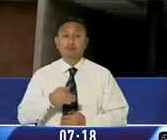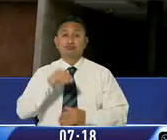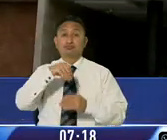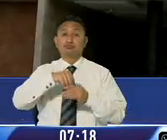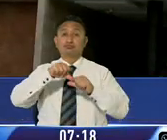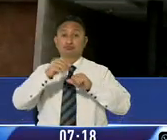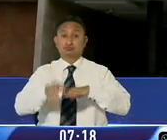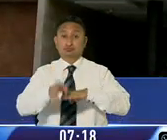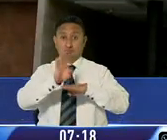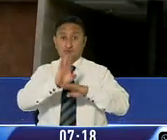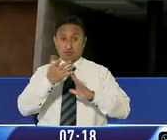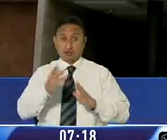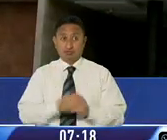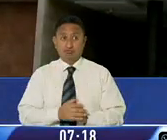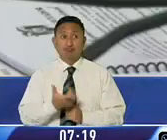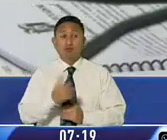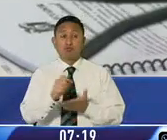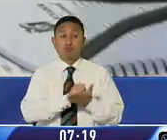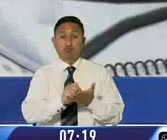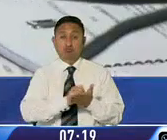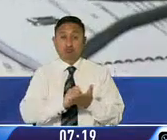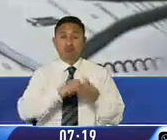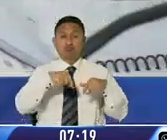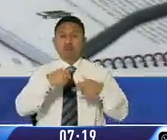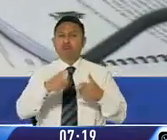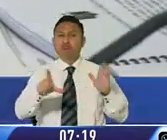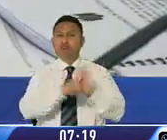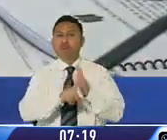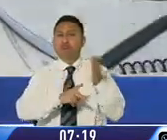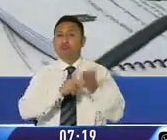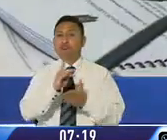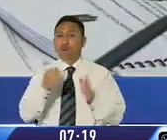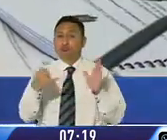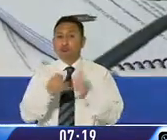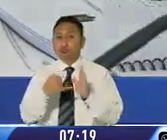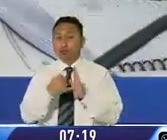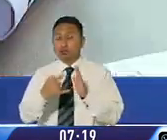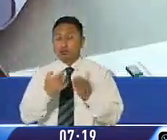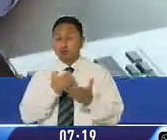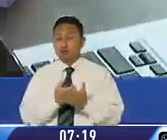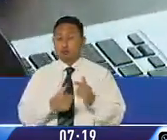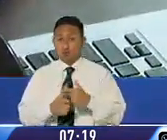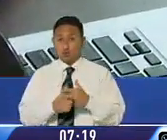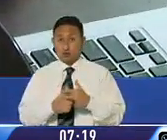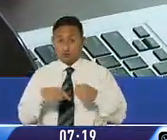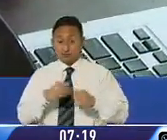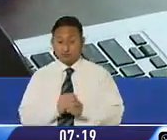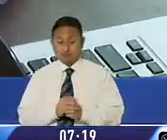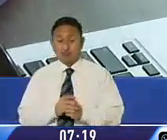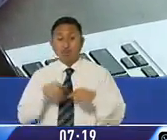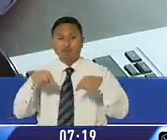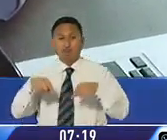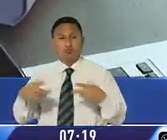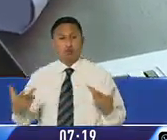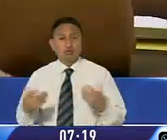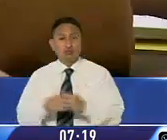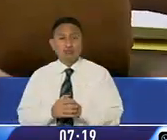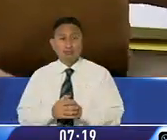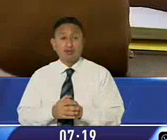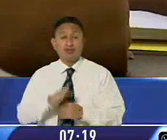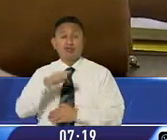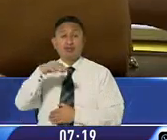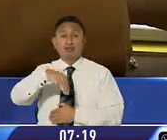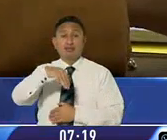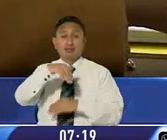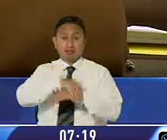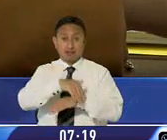Asamblea Nacional ya circula el borrador de lo que sería la ley tributaria de carácter económico urgente. La misma tenía que llegar la tarde del